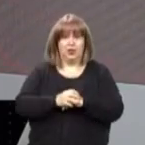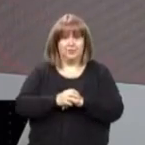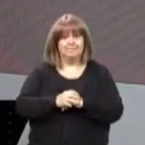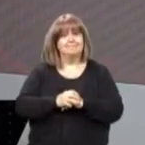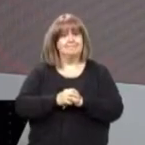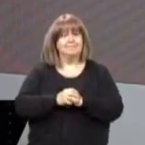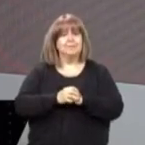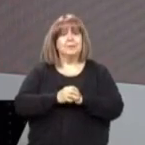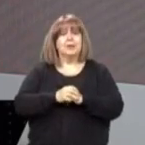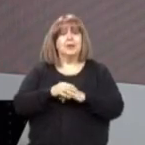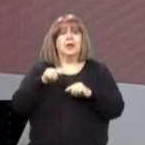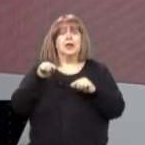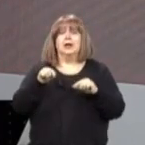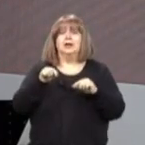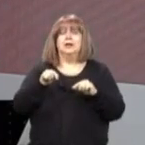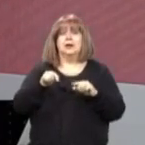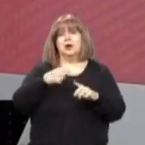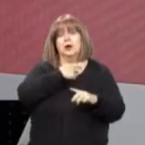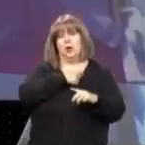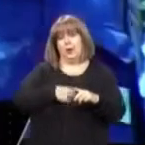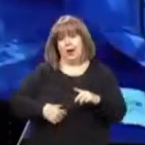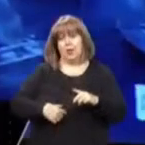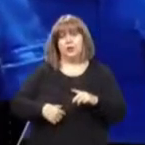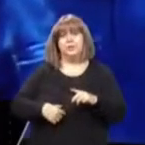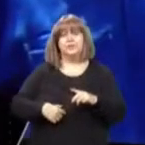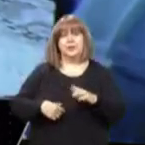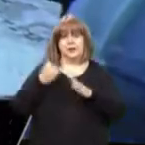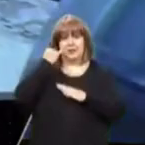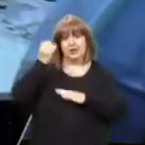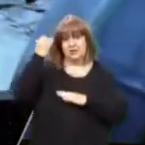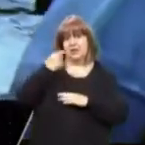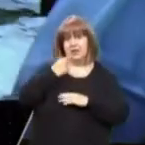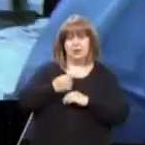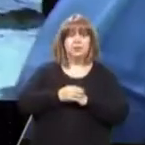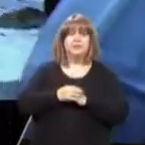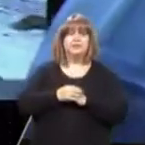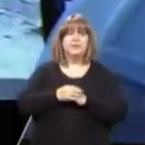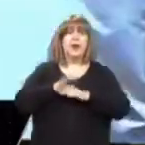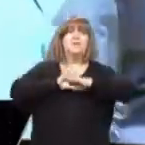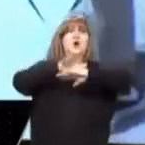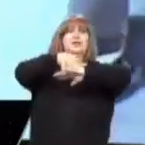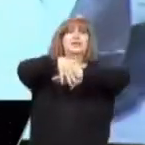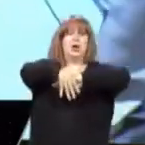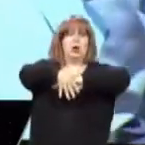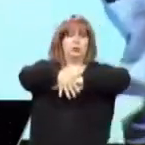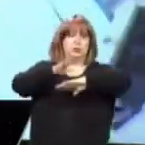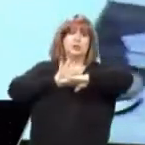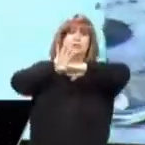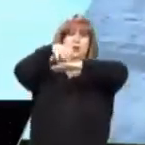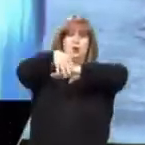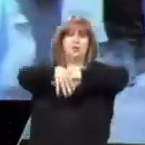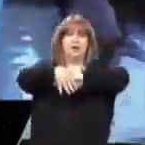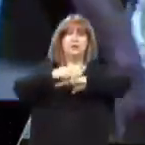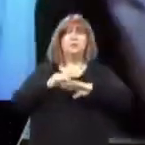breve respecto de Portezuelo del Viento. Sí. Ayer el gobernador planteaba que por la caída de la obra estaban estudiando jurídicamente